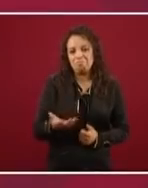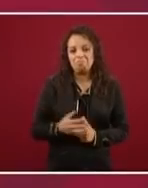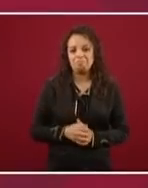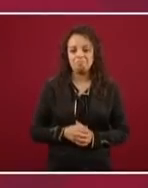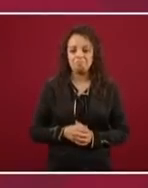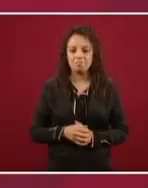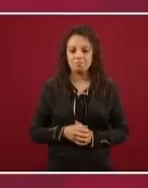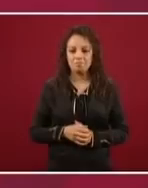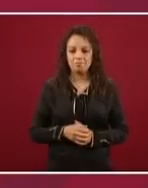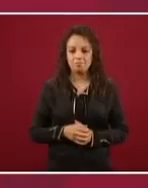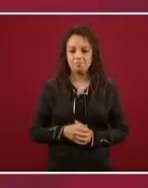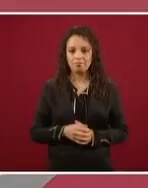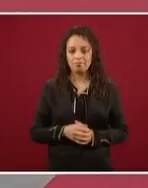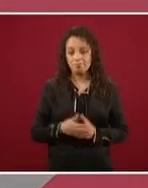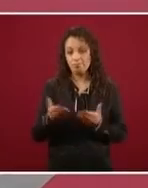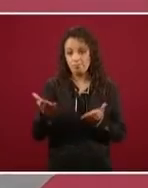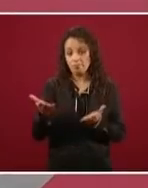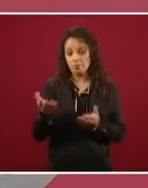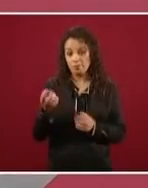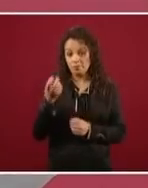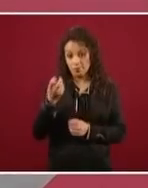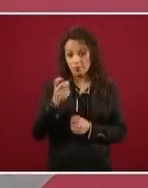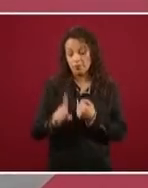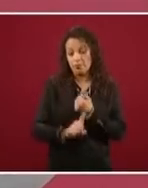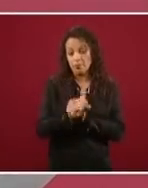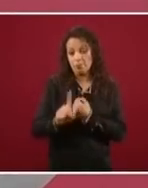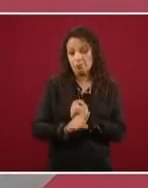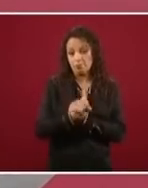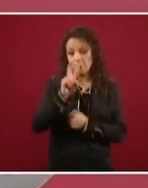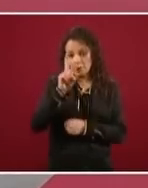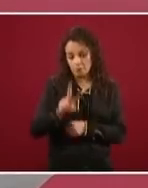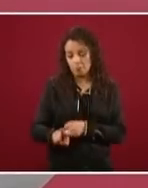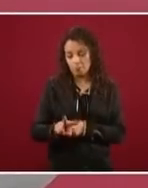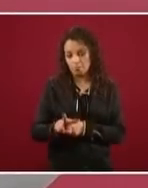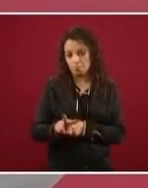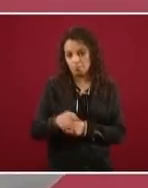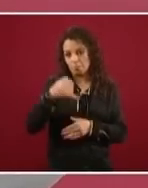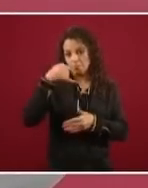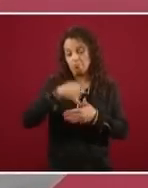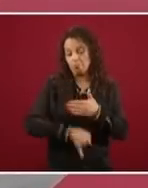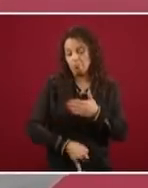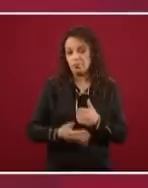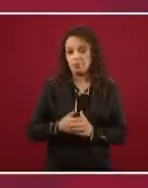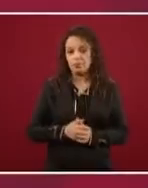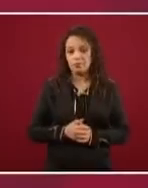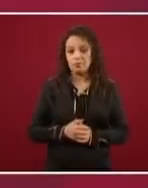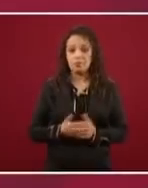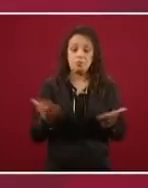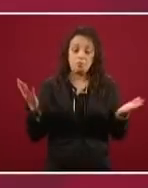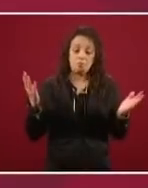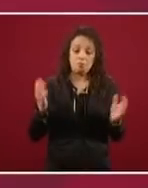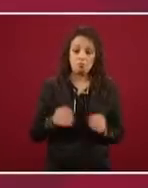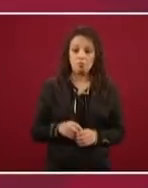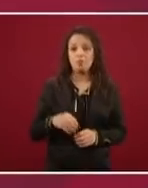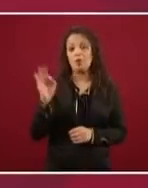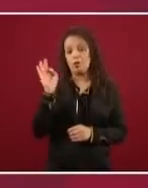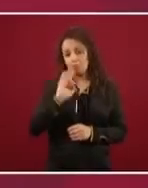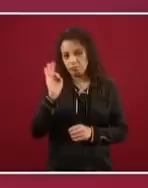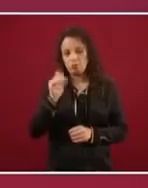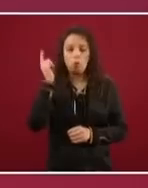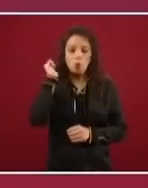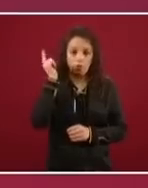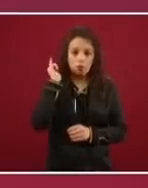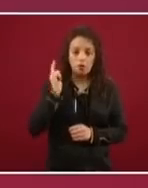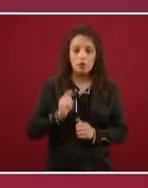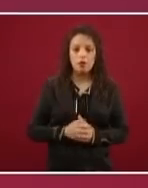entonces pero ese es el problema de fondo es el asunto de fondo ojalá y